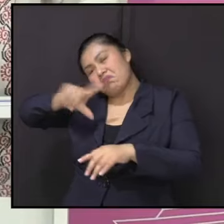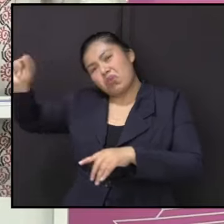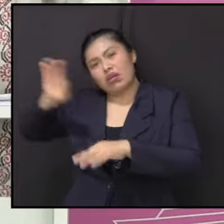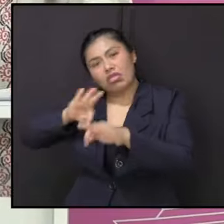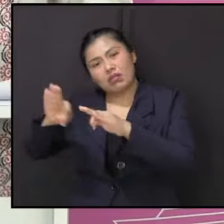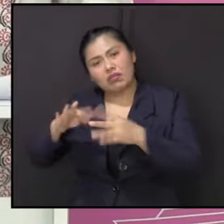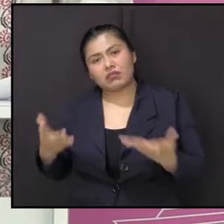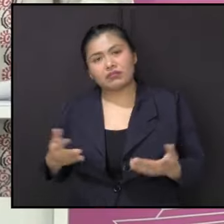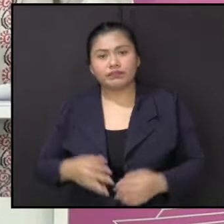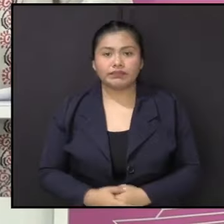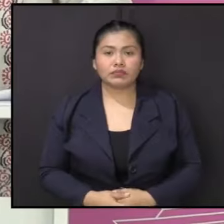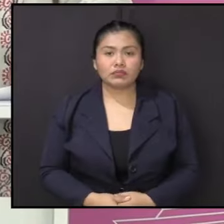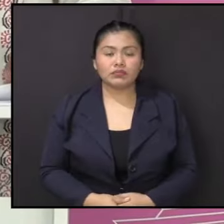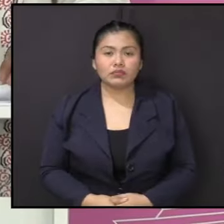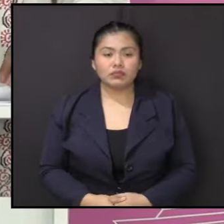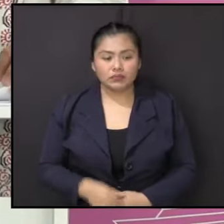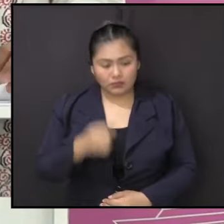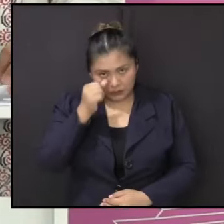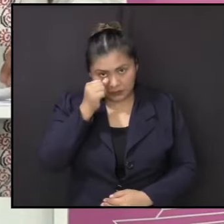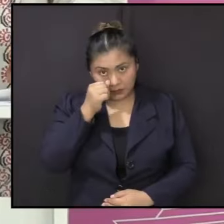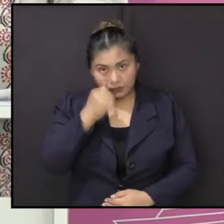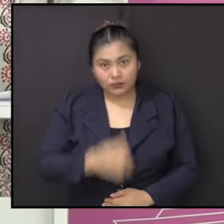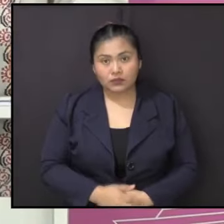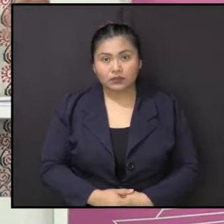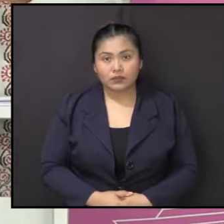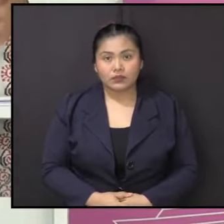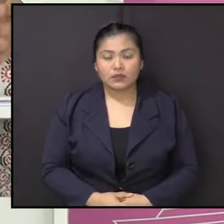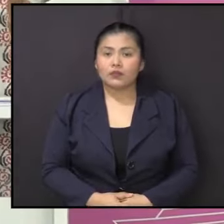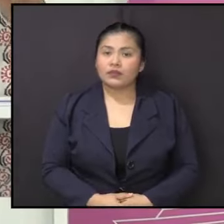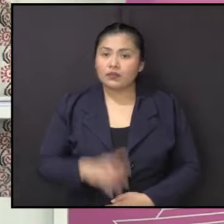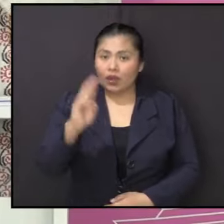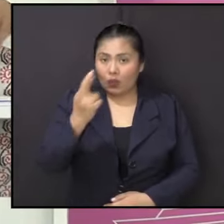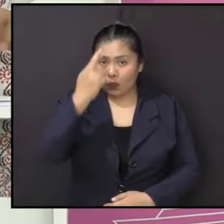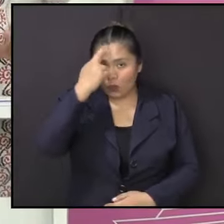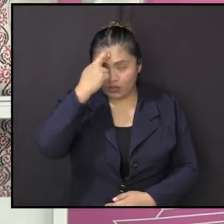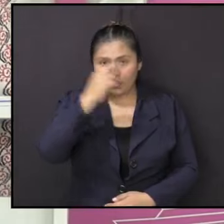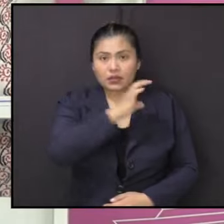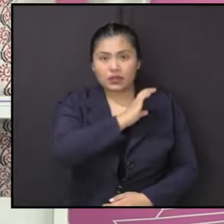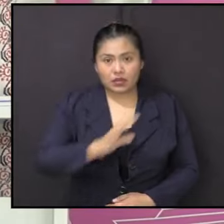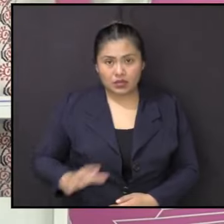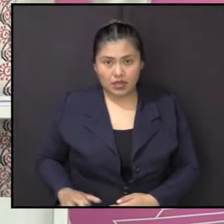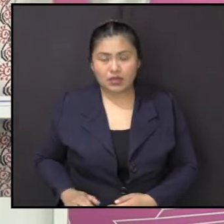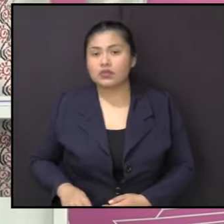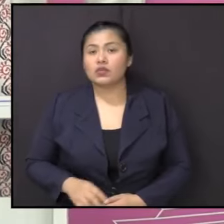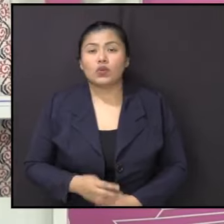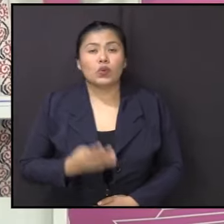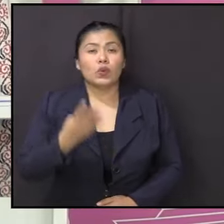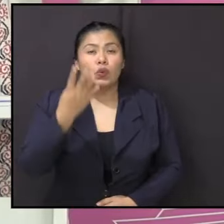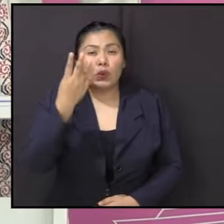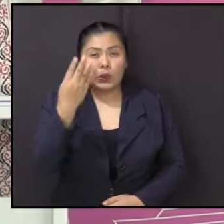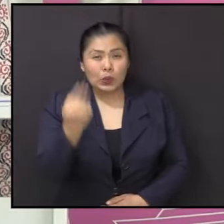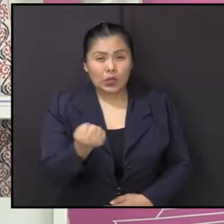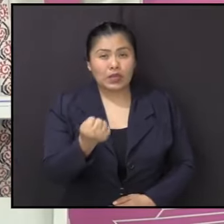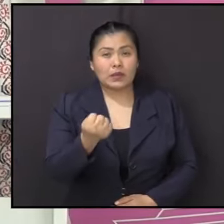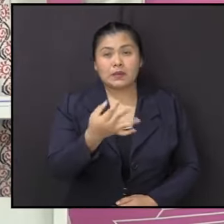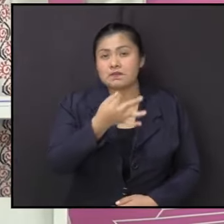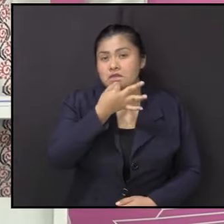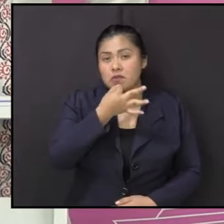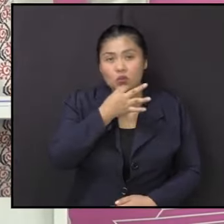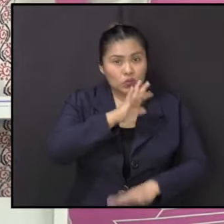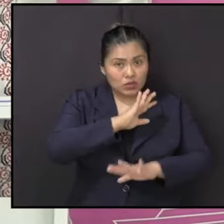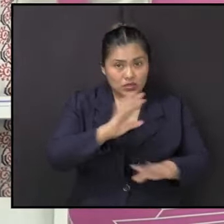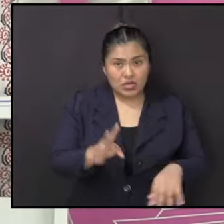candidata. Le comento a las candidatas que son 9 minutos, vamos en esta, si no me equivoco, la cuarta